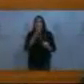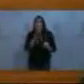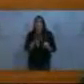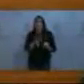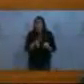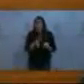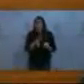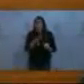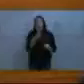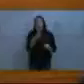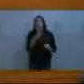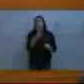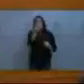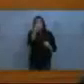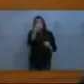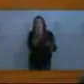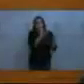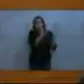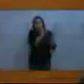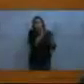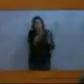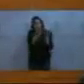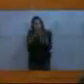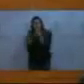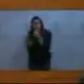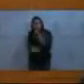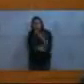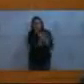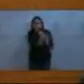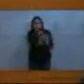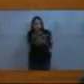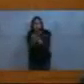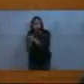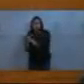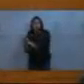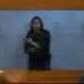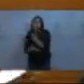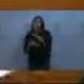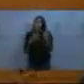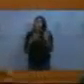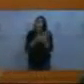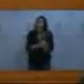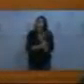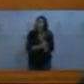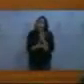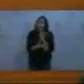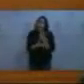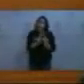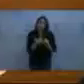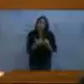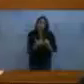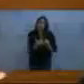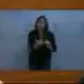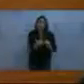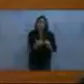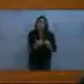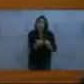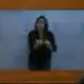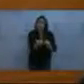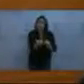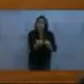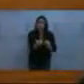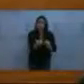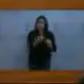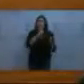la creación de múltiples perfiles ad hoc supondrá la imposibilidad de manejar en un futuro un plan